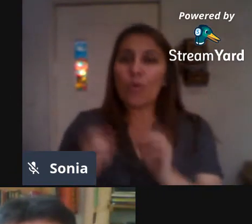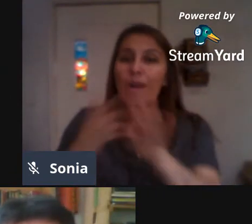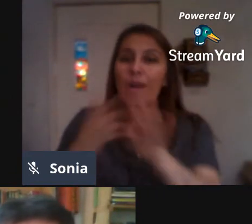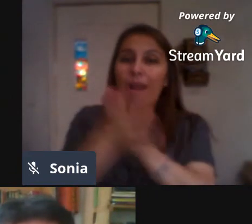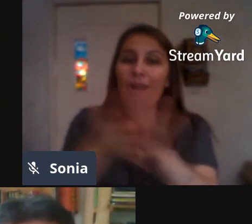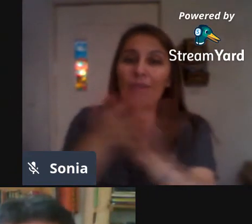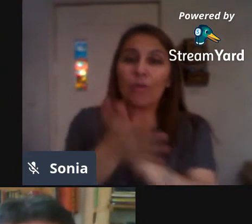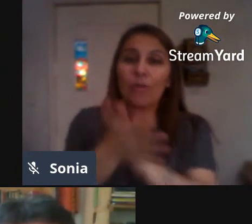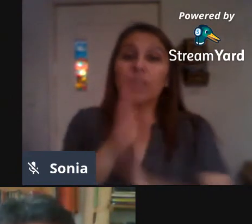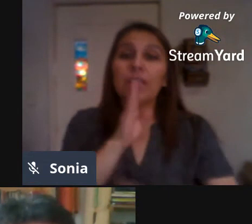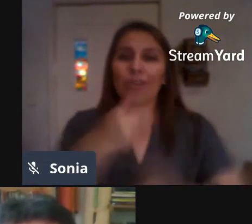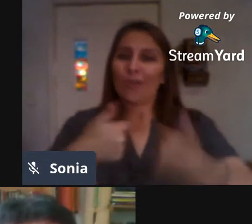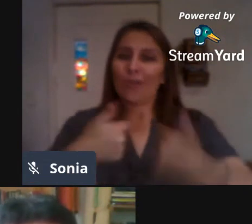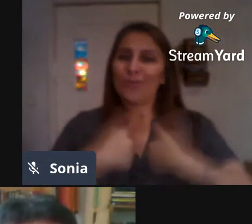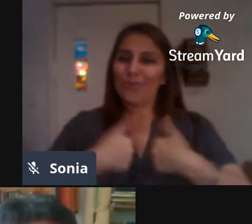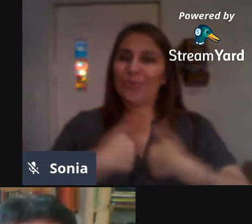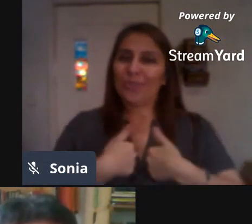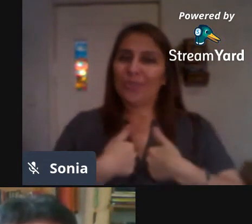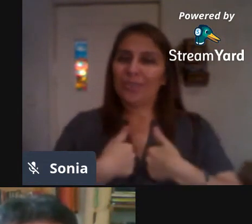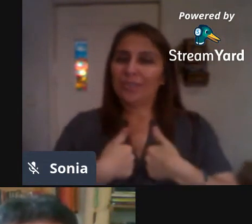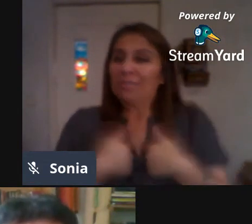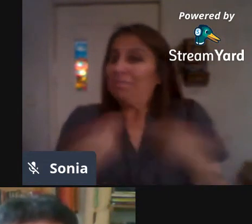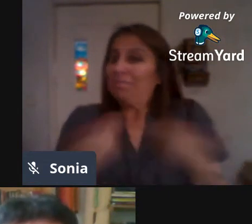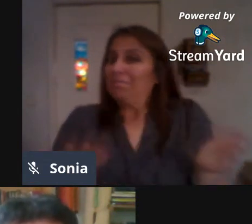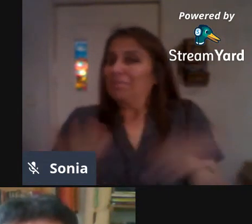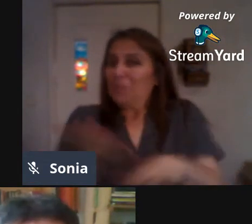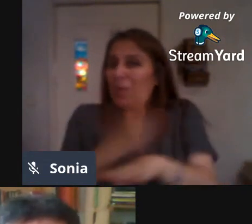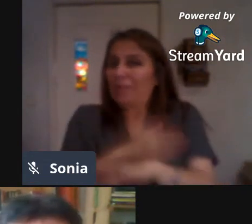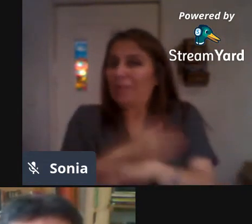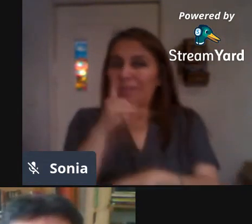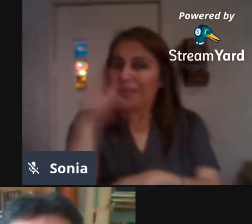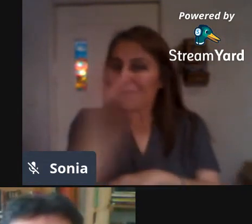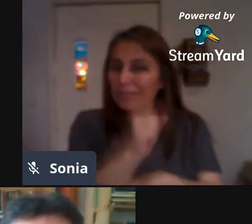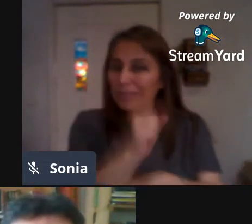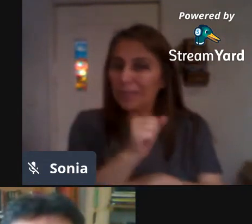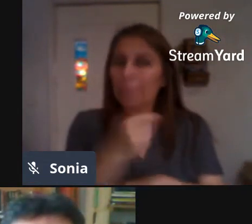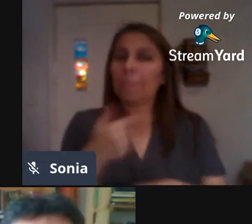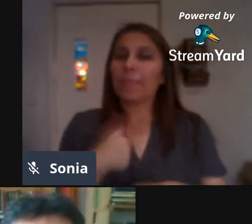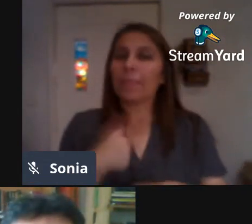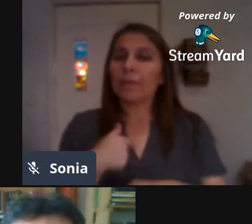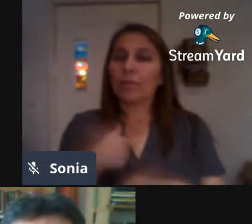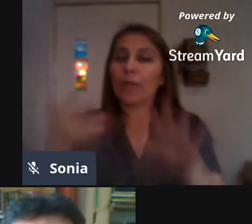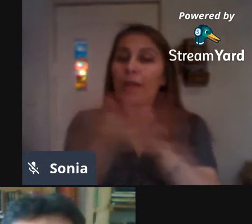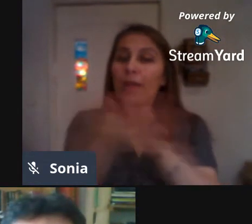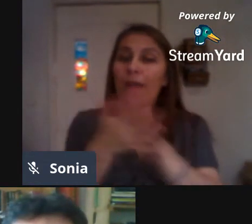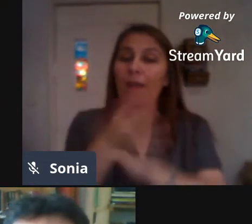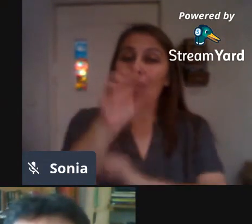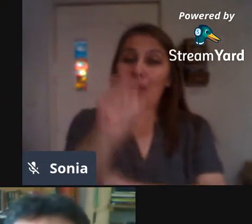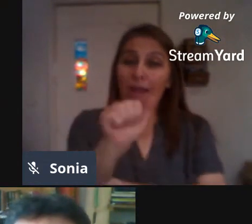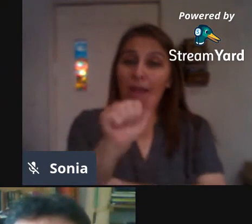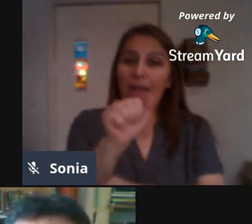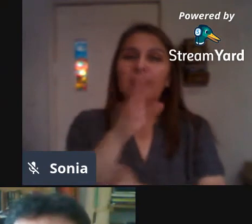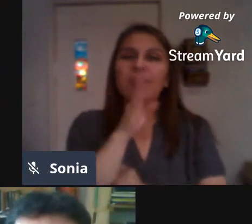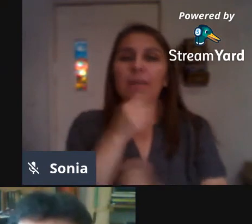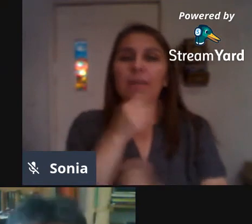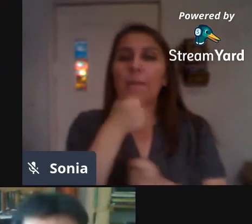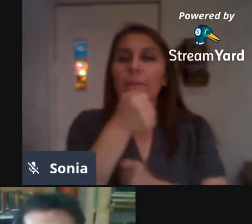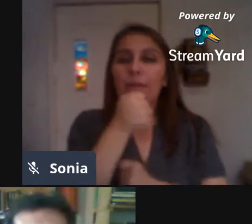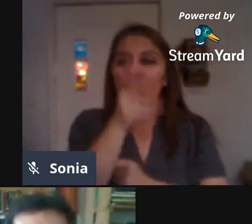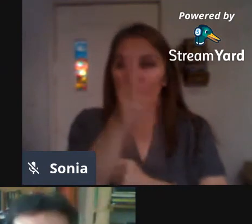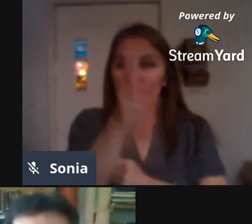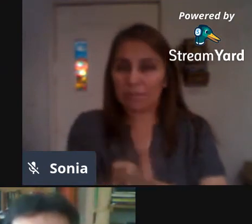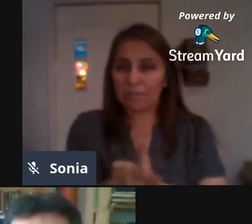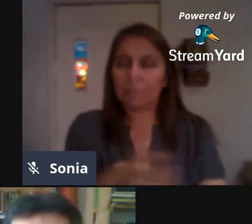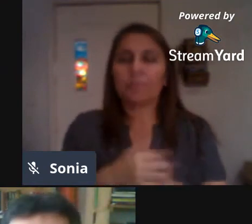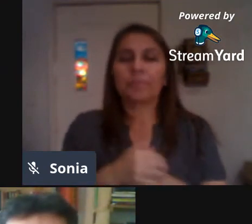sí como labor de una narradora que es una periodista entonces es